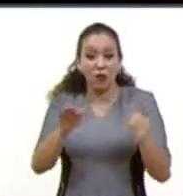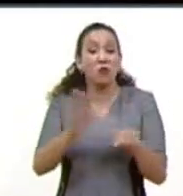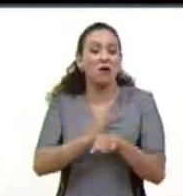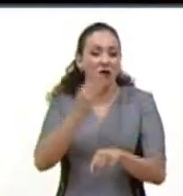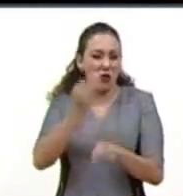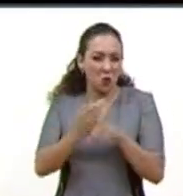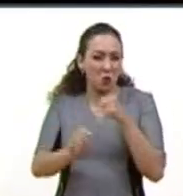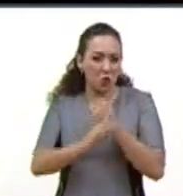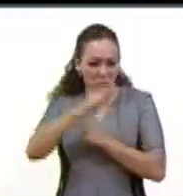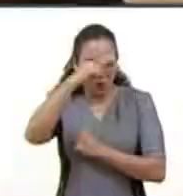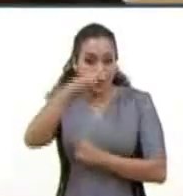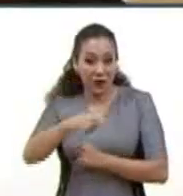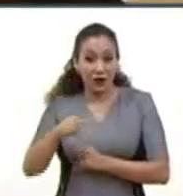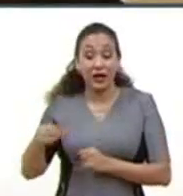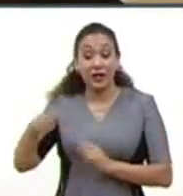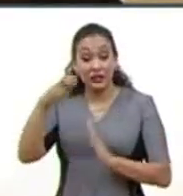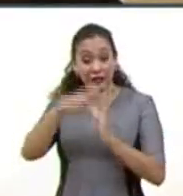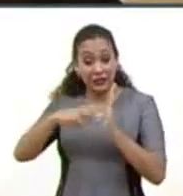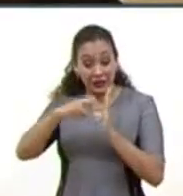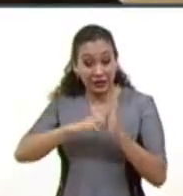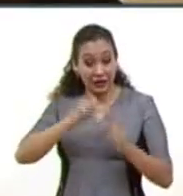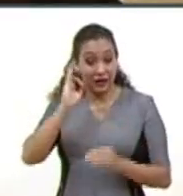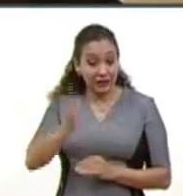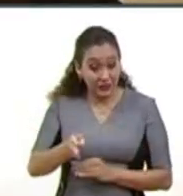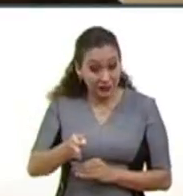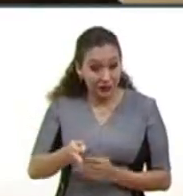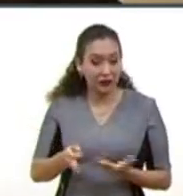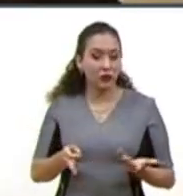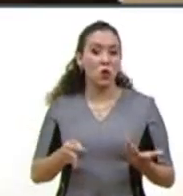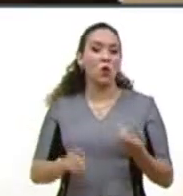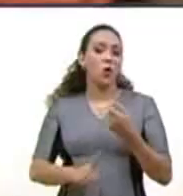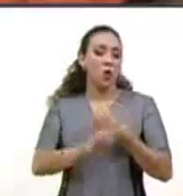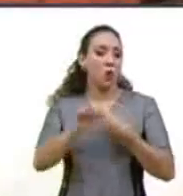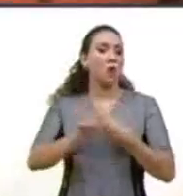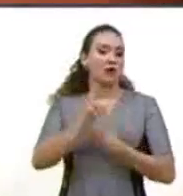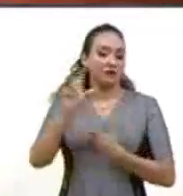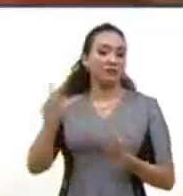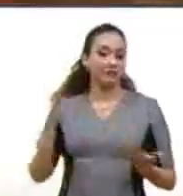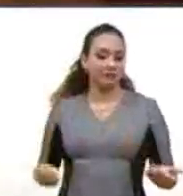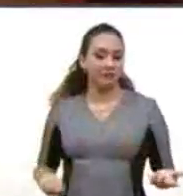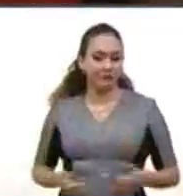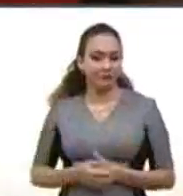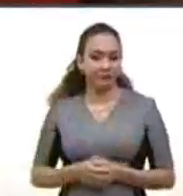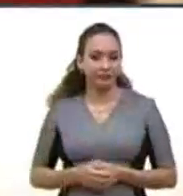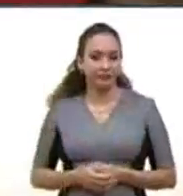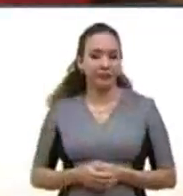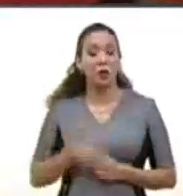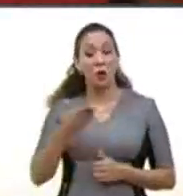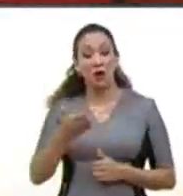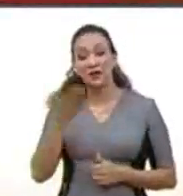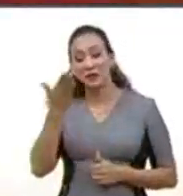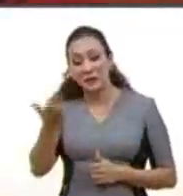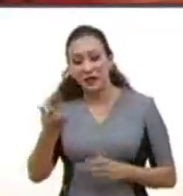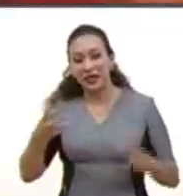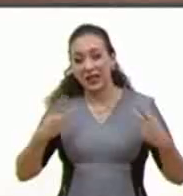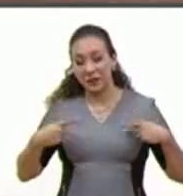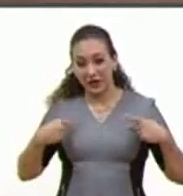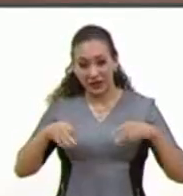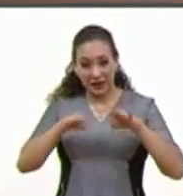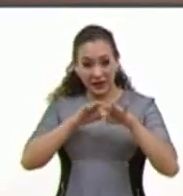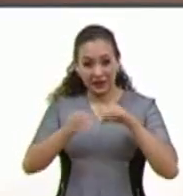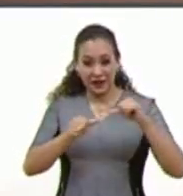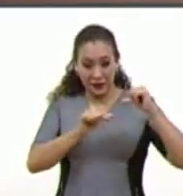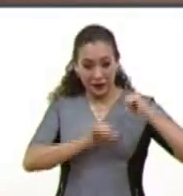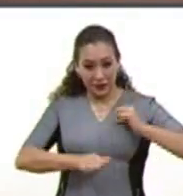riesgo de aprobarse la reforma al Poder Judicial en los términos que se ha planteado. Se llama a la cohesión de los trabajadores para influir en